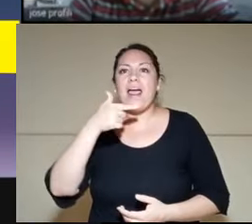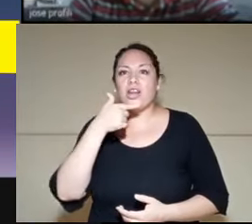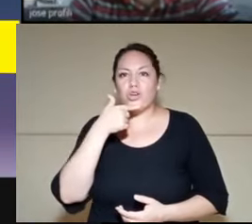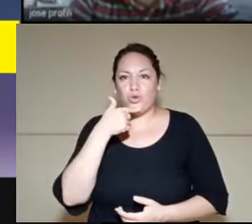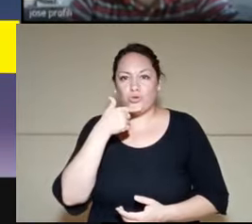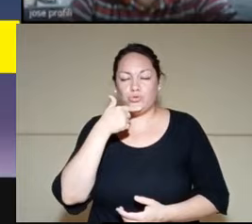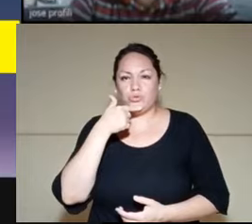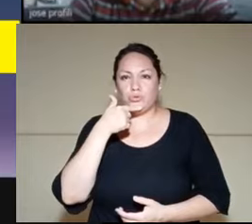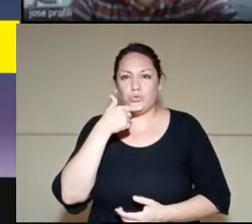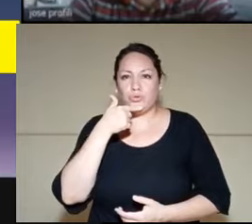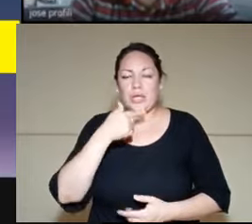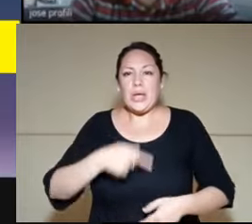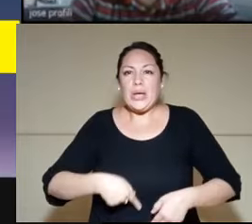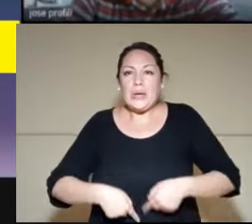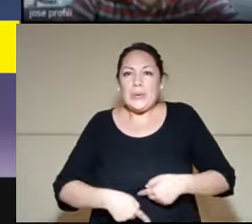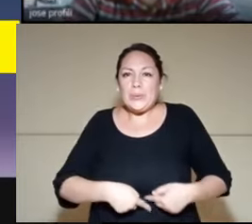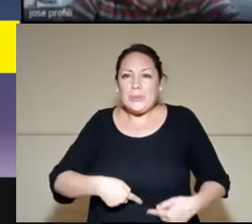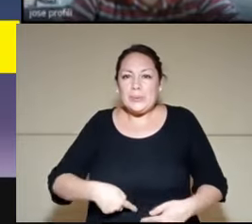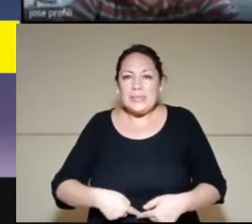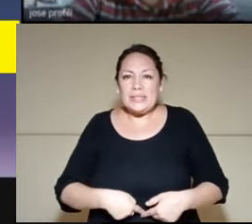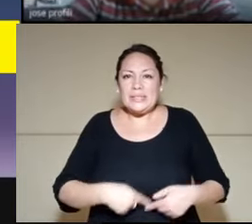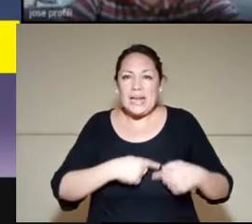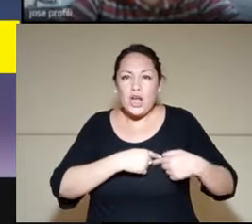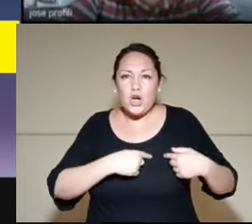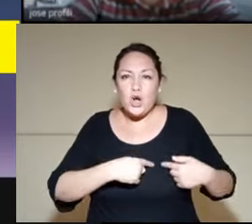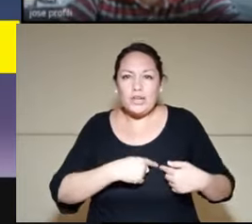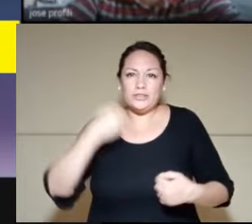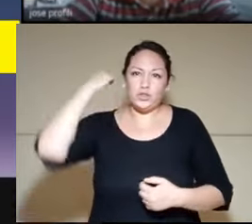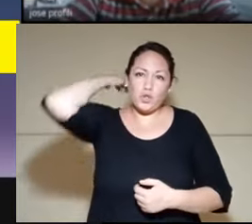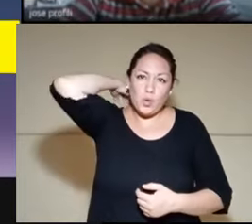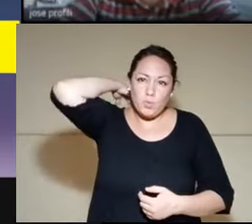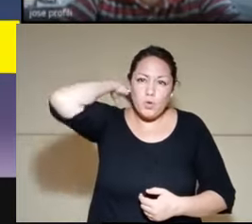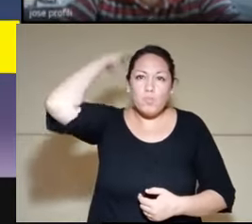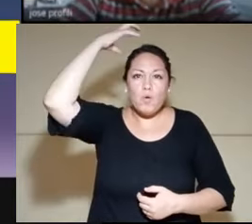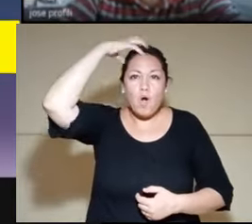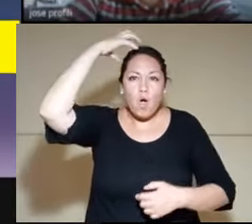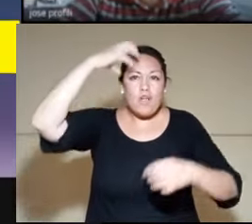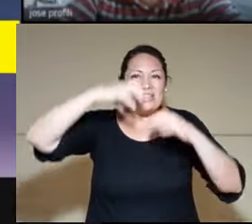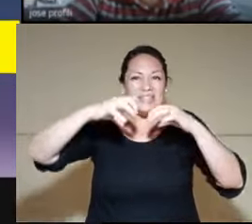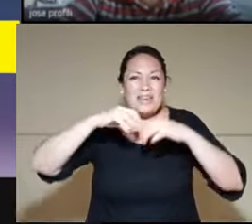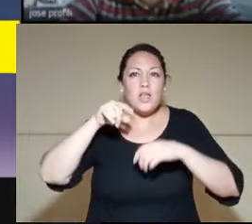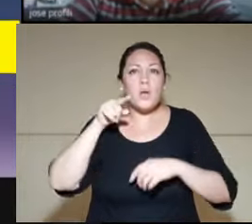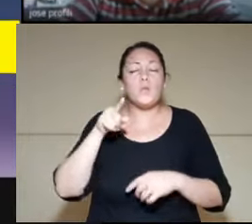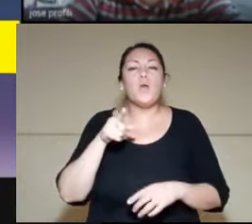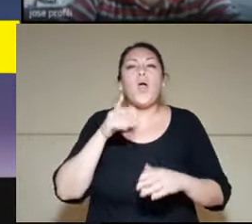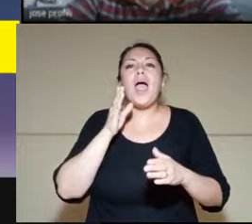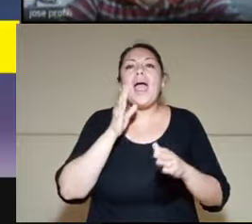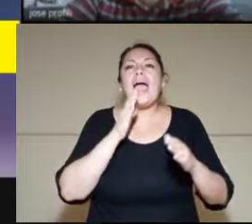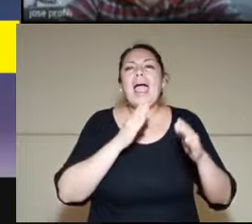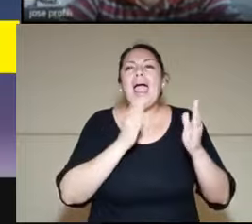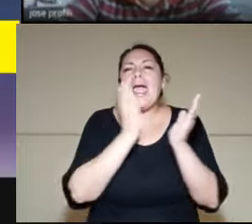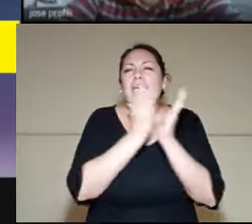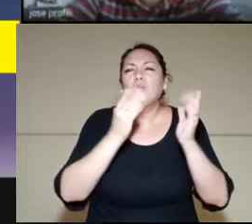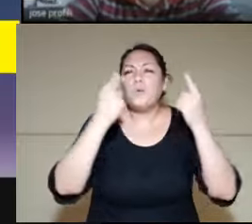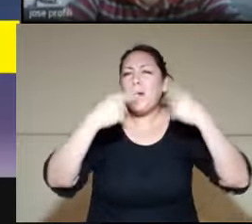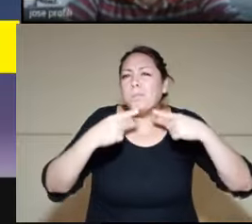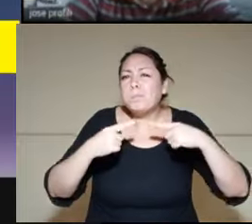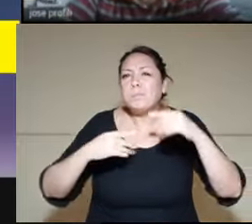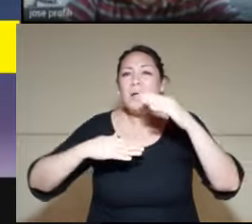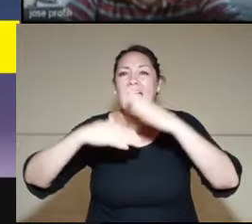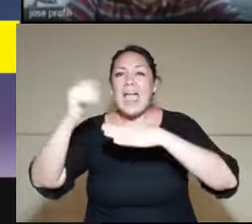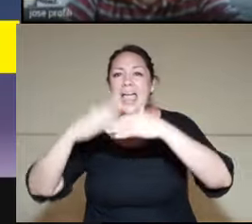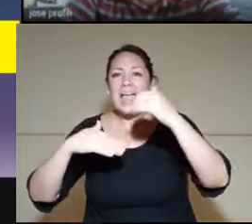Todo lo asociado con los órganos, las vísceras, las secciones del cuerpo, eso es la anatomía. La anatomía estudia